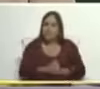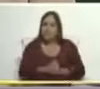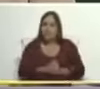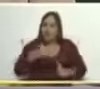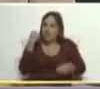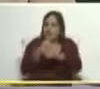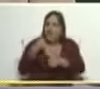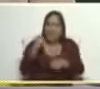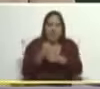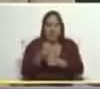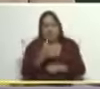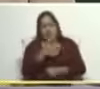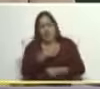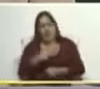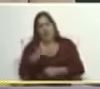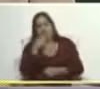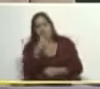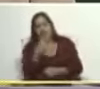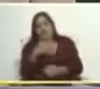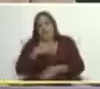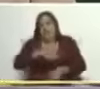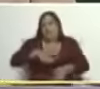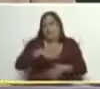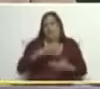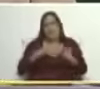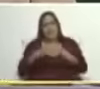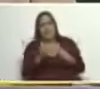trabajo que una vida fácil.